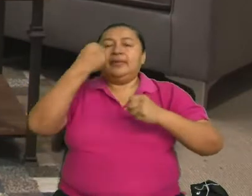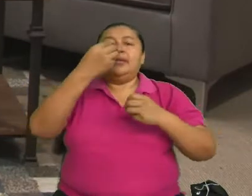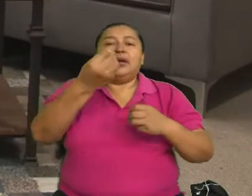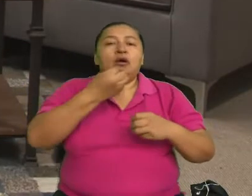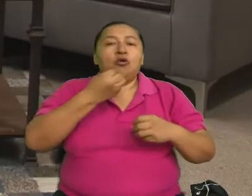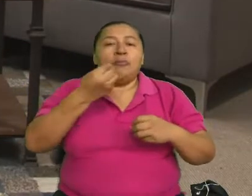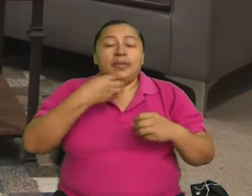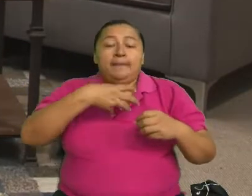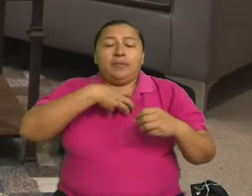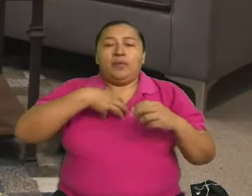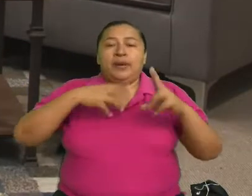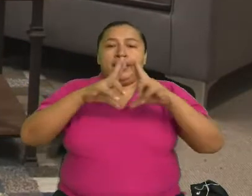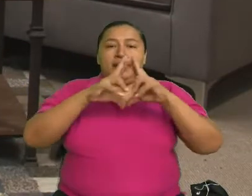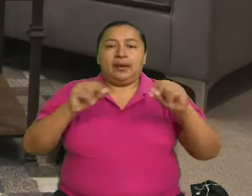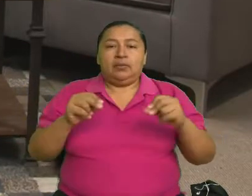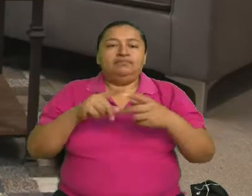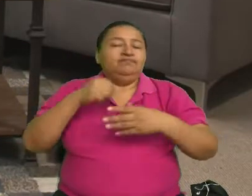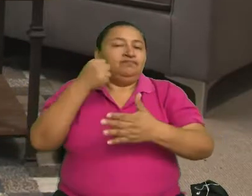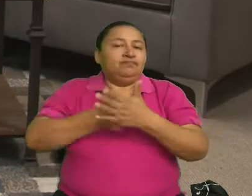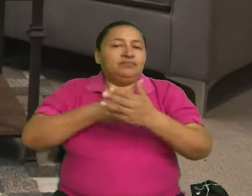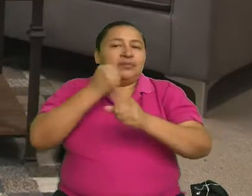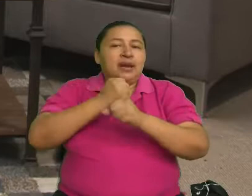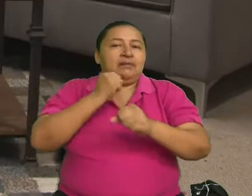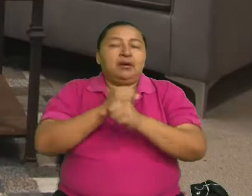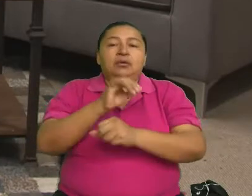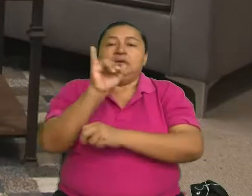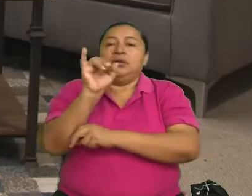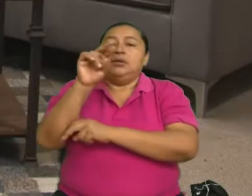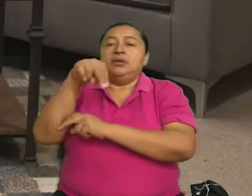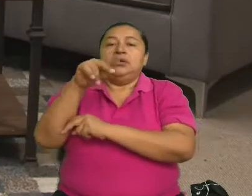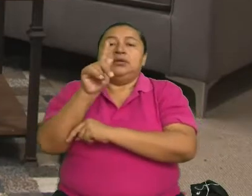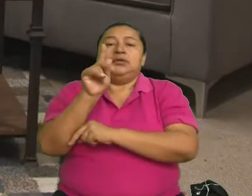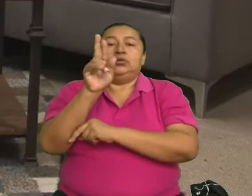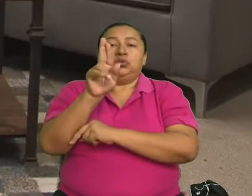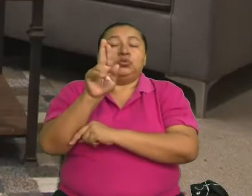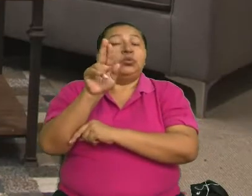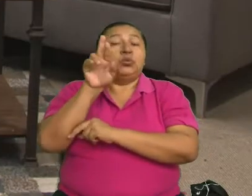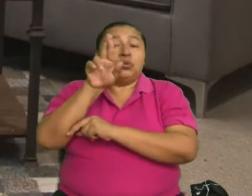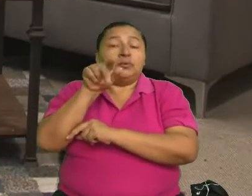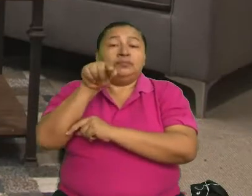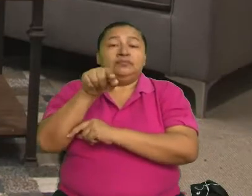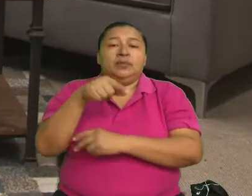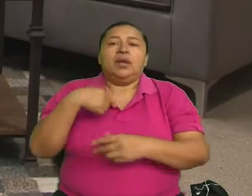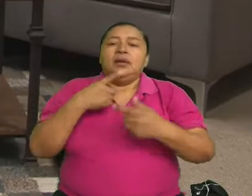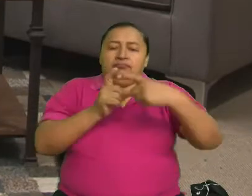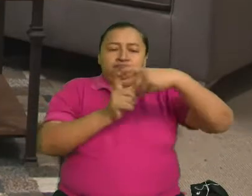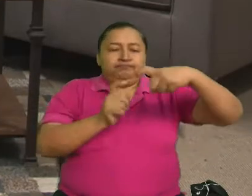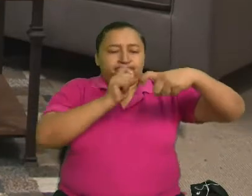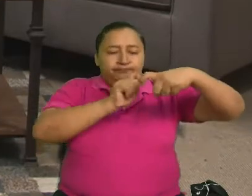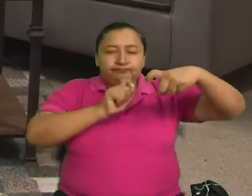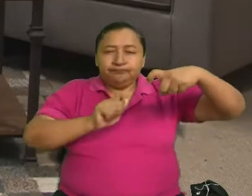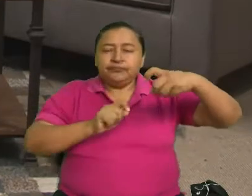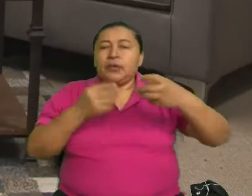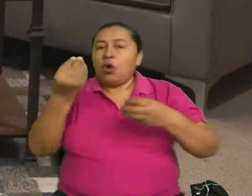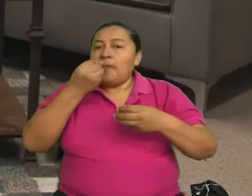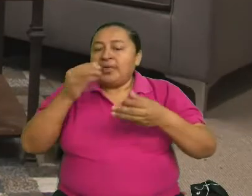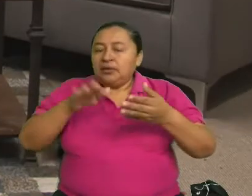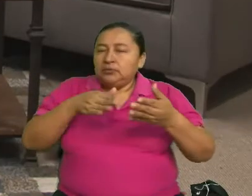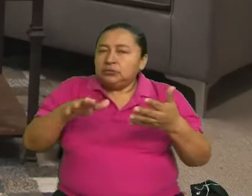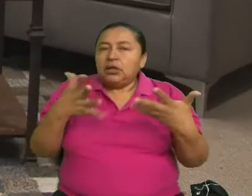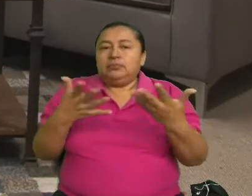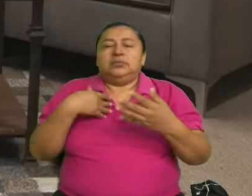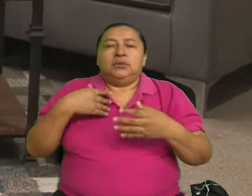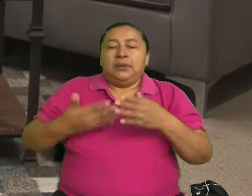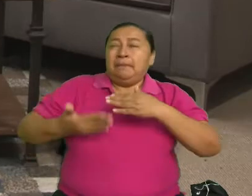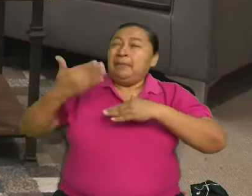trabajo profundo del INTUR realizado desde el territorio. Recetas que tradicionalmente han sido parte o que en un momento